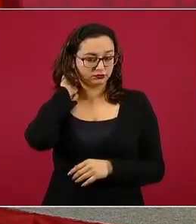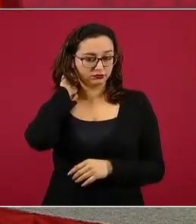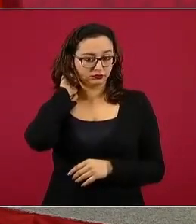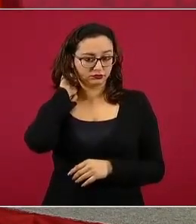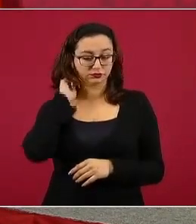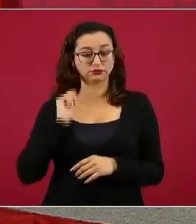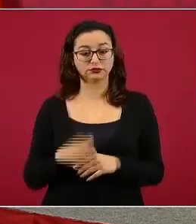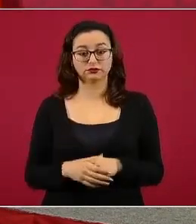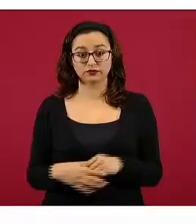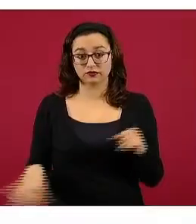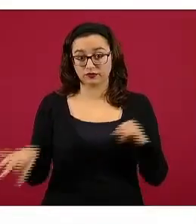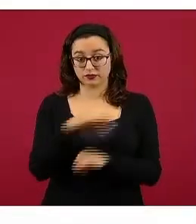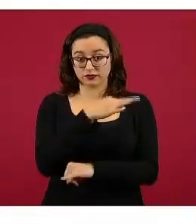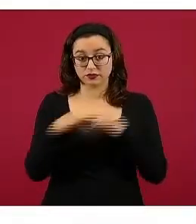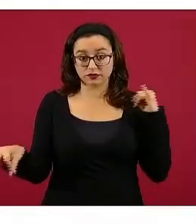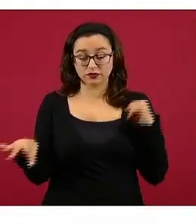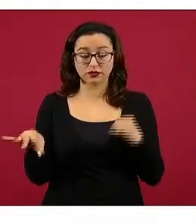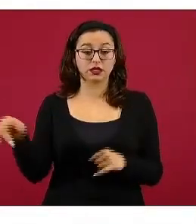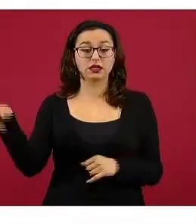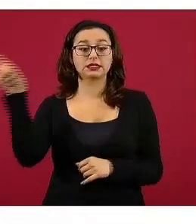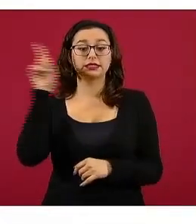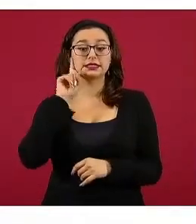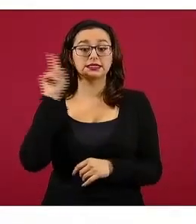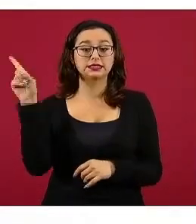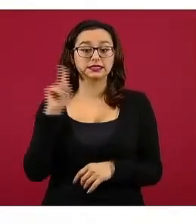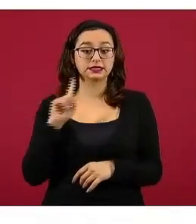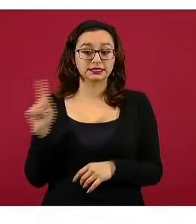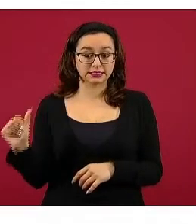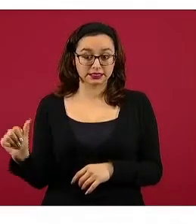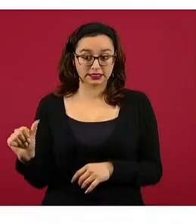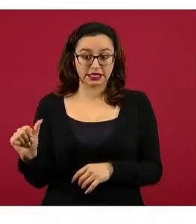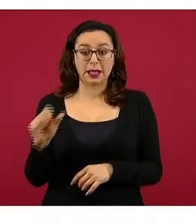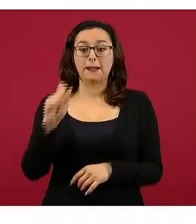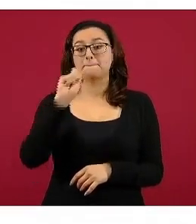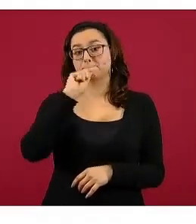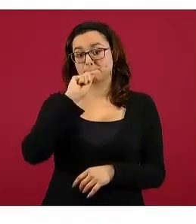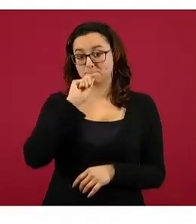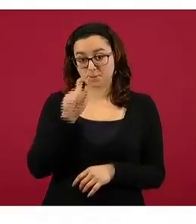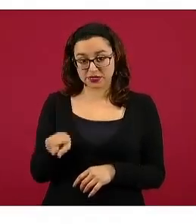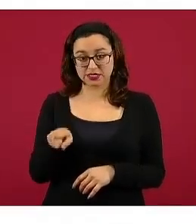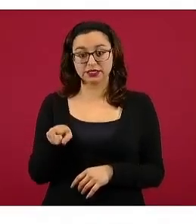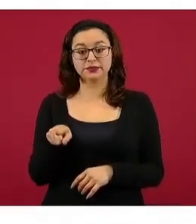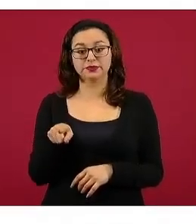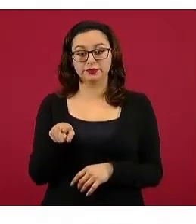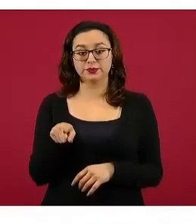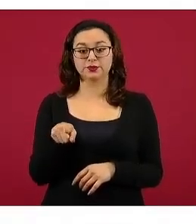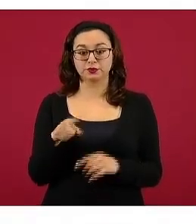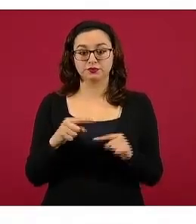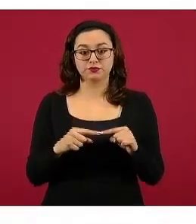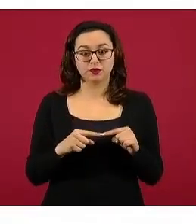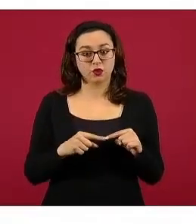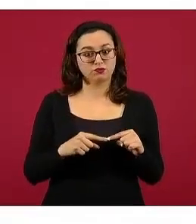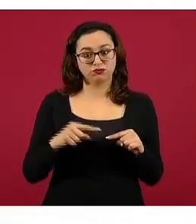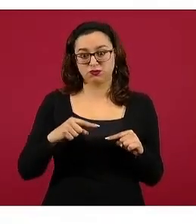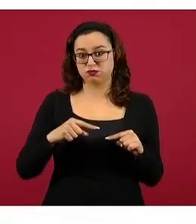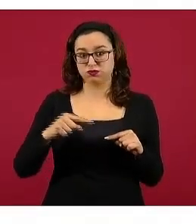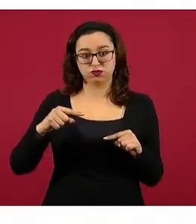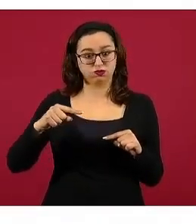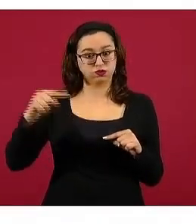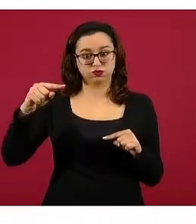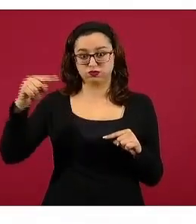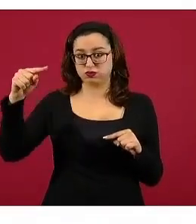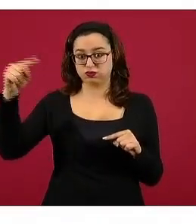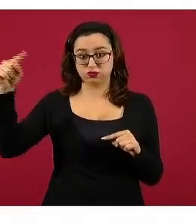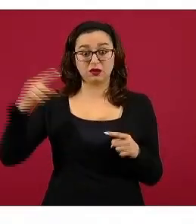Zacatecas, también de los estados que tienen un incremento muy importante, ya superando con mucho su pico que tuvo en